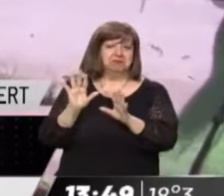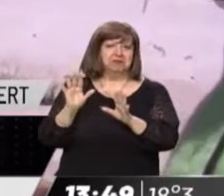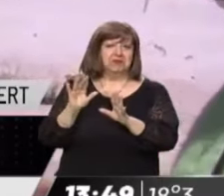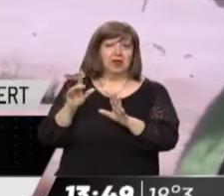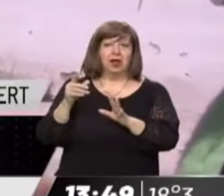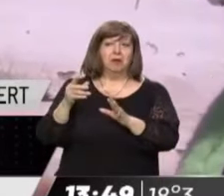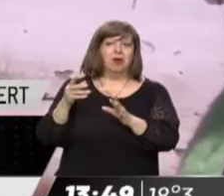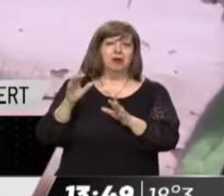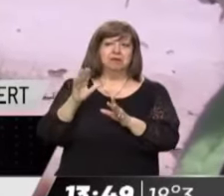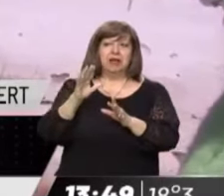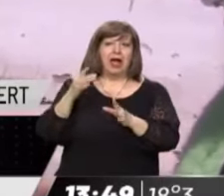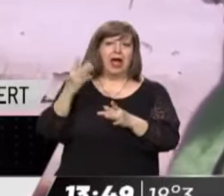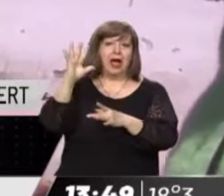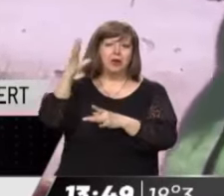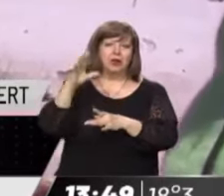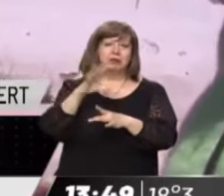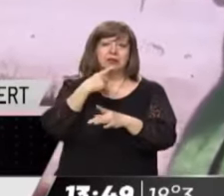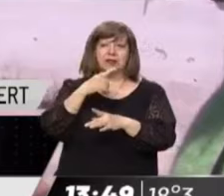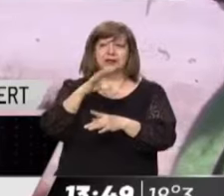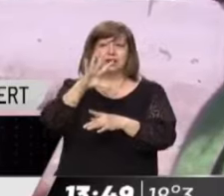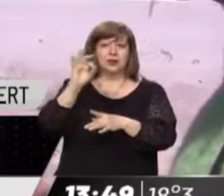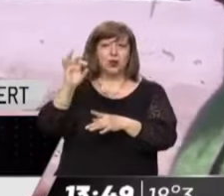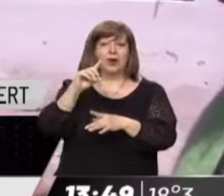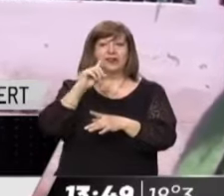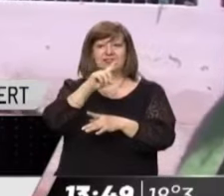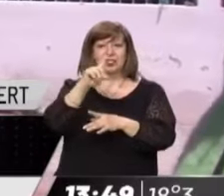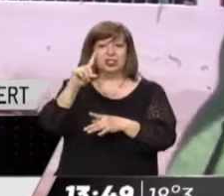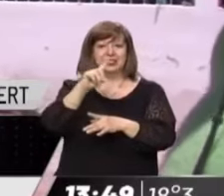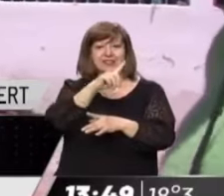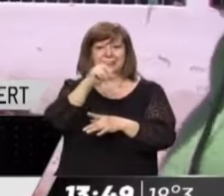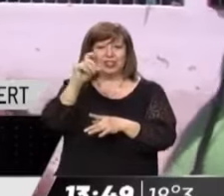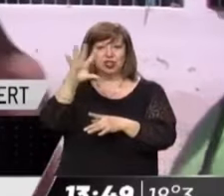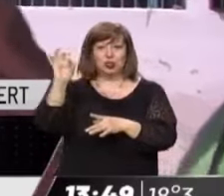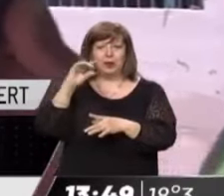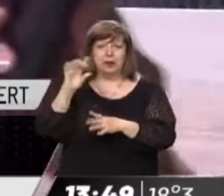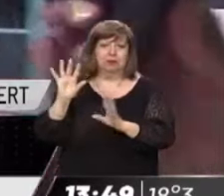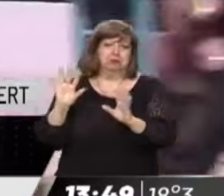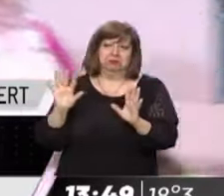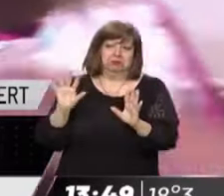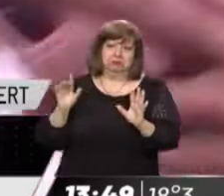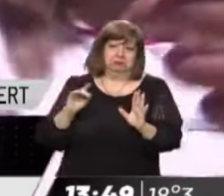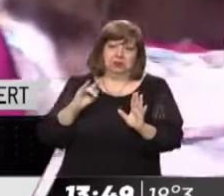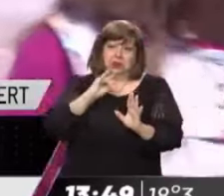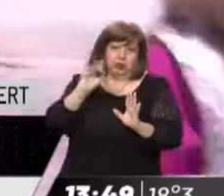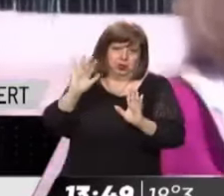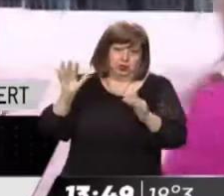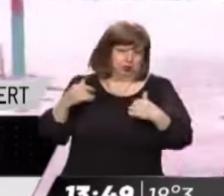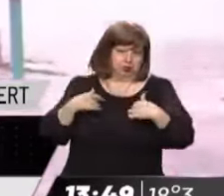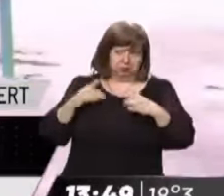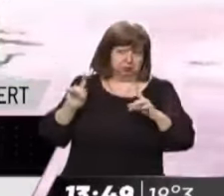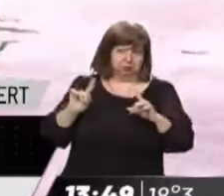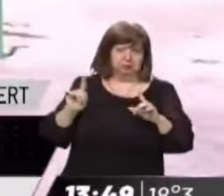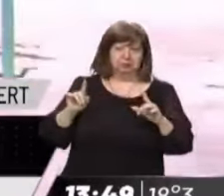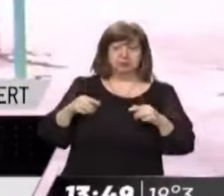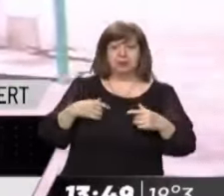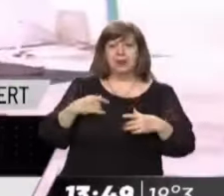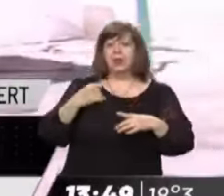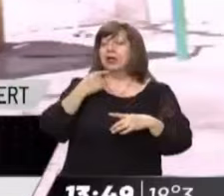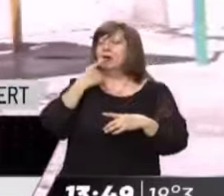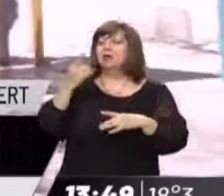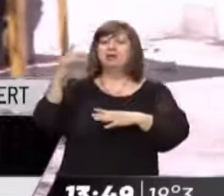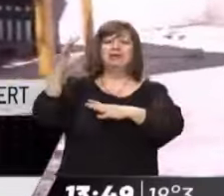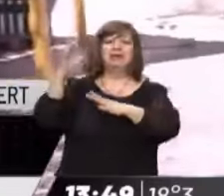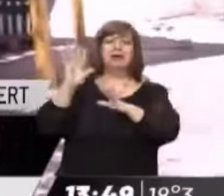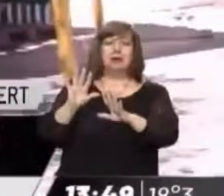esperemos sacar el árbol y ver realmente Cuáles son los daños que ha ocasionado esta ca porque acá en daños hablamos de lo que es la galería del jardín y Y